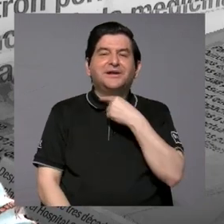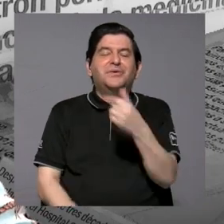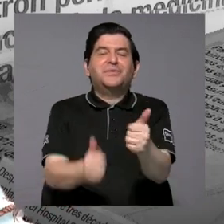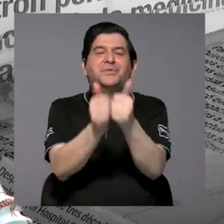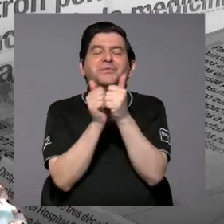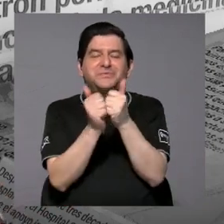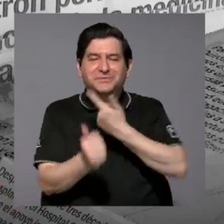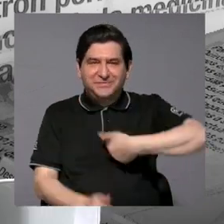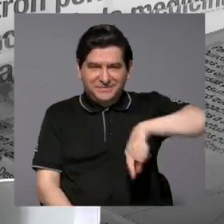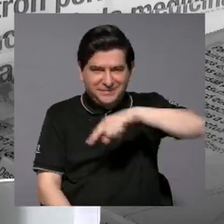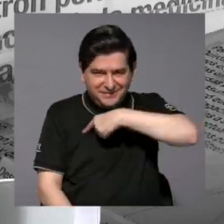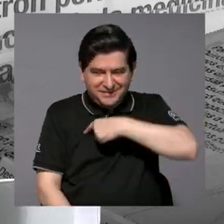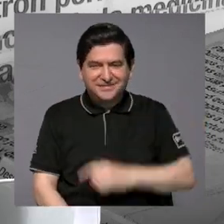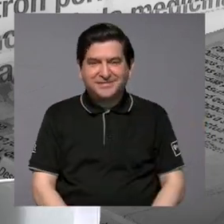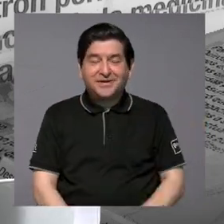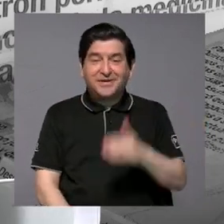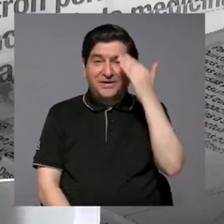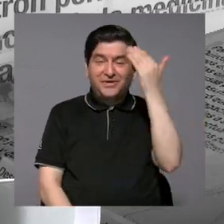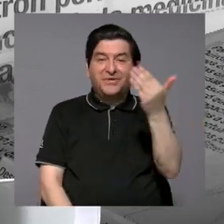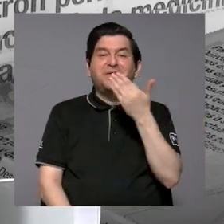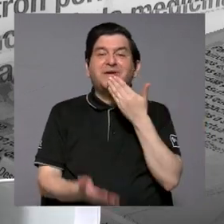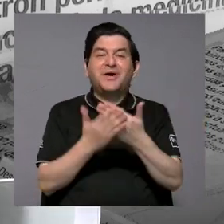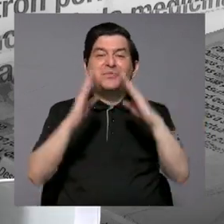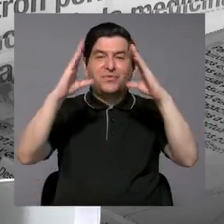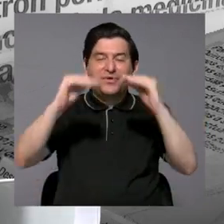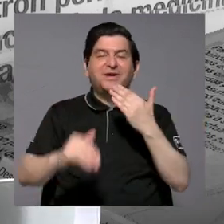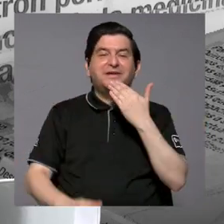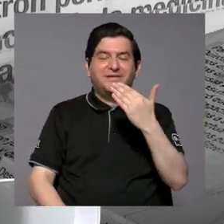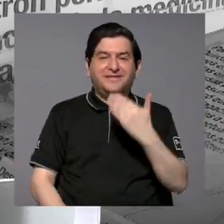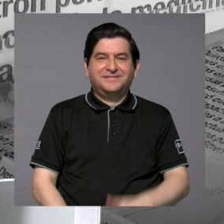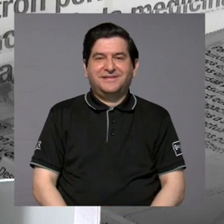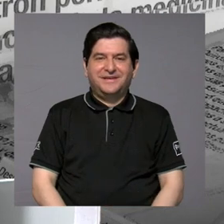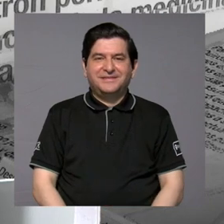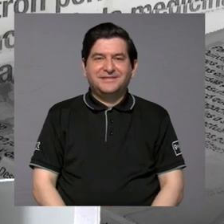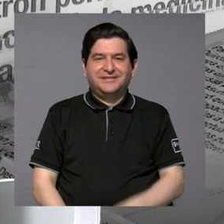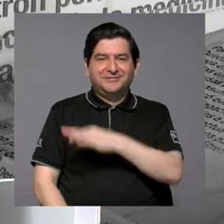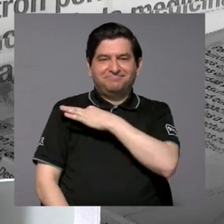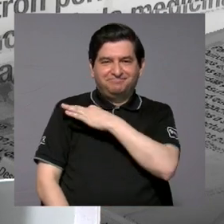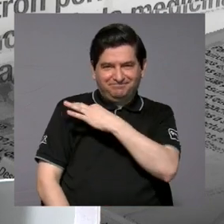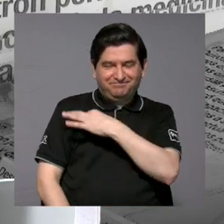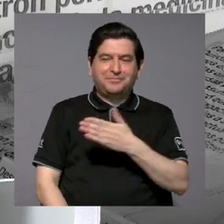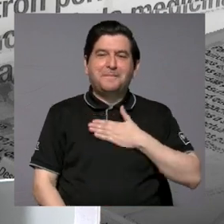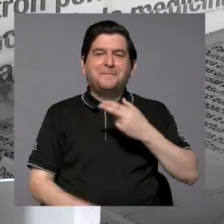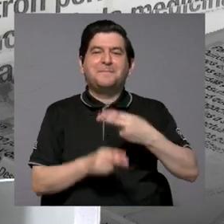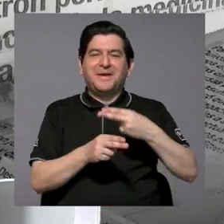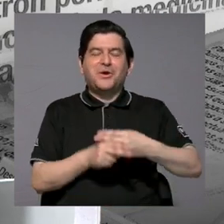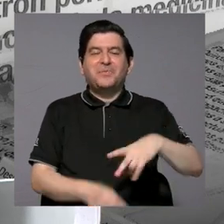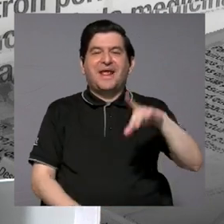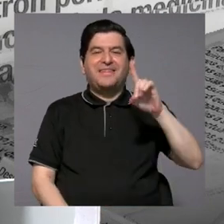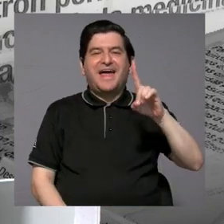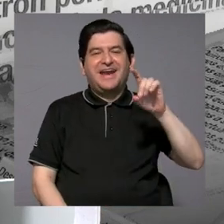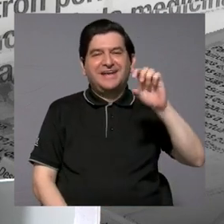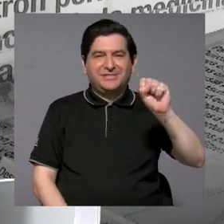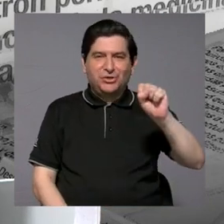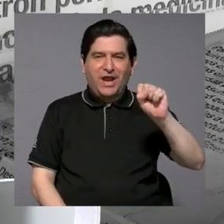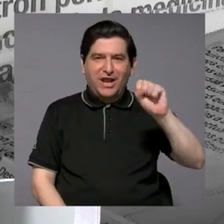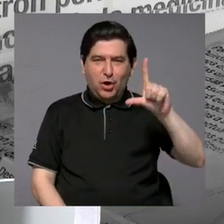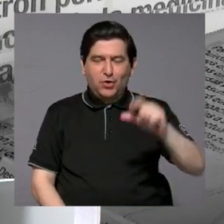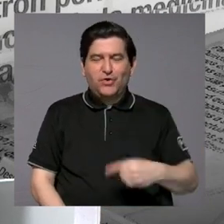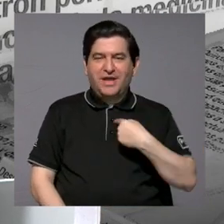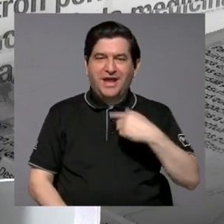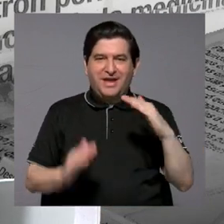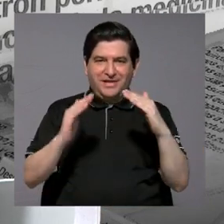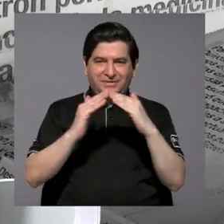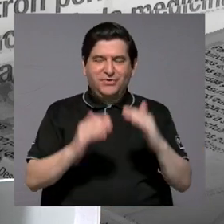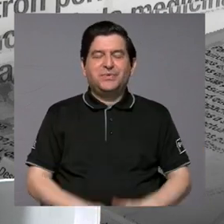nos acompañe Hola buenas tardes gracias Ale por la invitación si mi nombre es Dania Solano loría yo y vivo